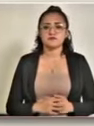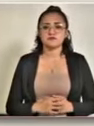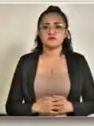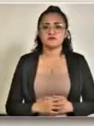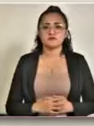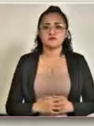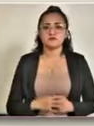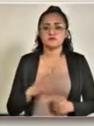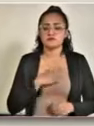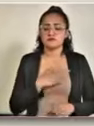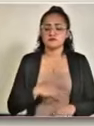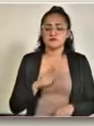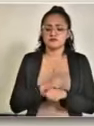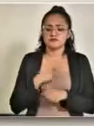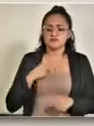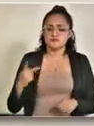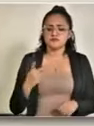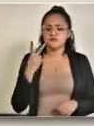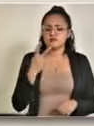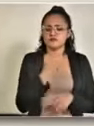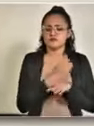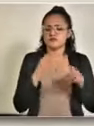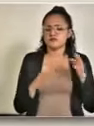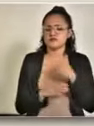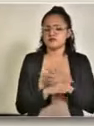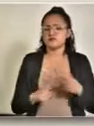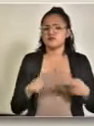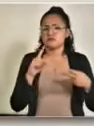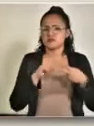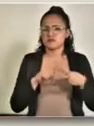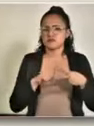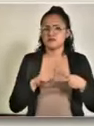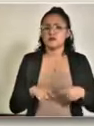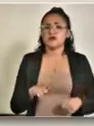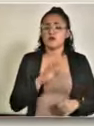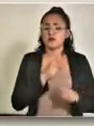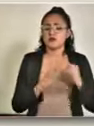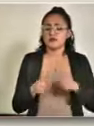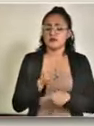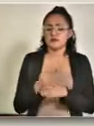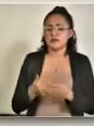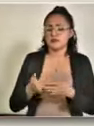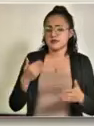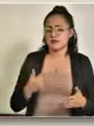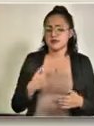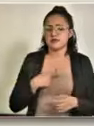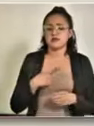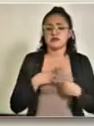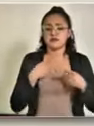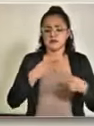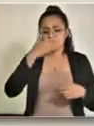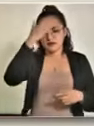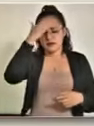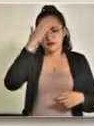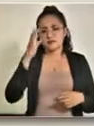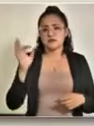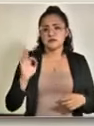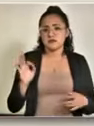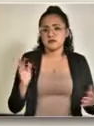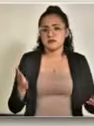Sí, buenos días. Preguntarle dos cosas, gobernador. Pues en los últimos días se ha dado a conocer que